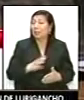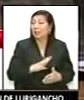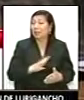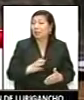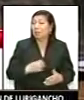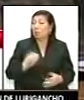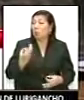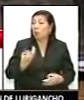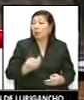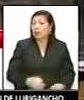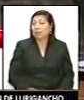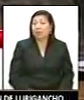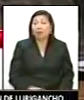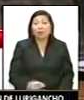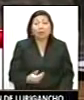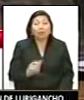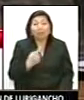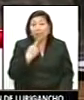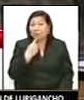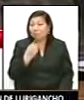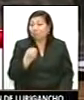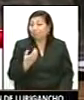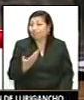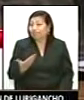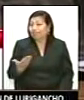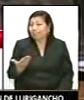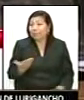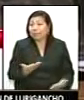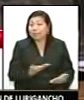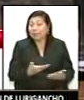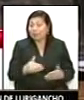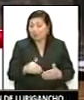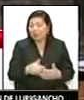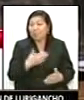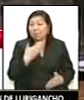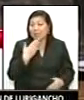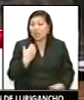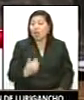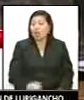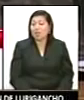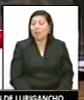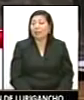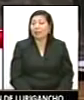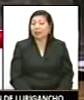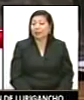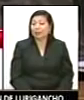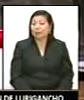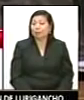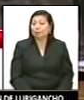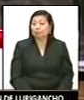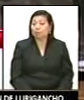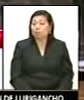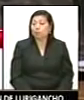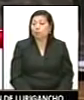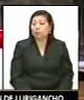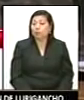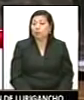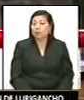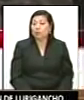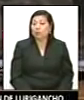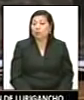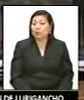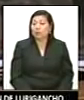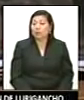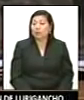el Poder Judicial. En consecuencia, yo creo que no hay mucho más que debatir. Yo creo que debemos ir al voto, presidente. Muchas gracias. Gracias, congresista. Tiene la palabra, congresista, a Luis